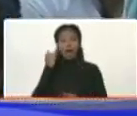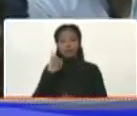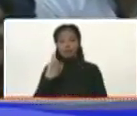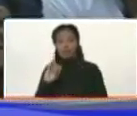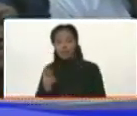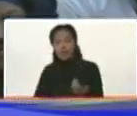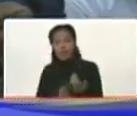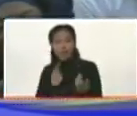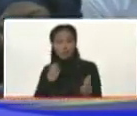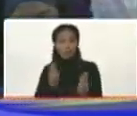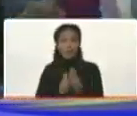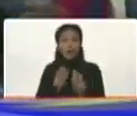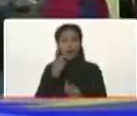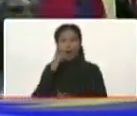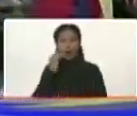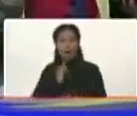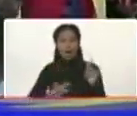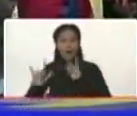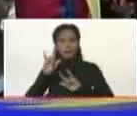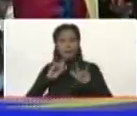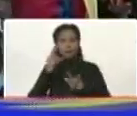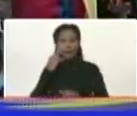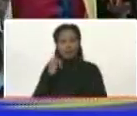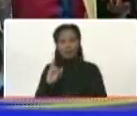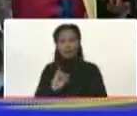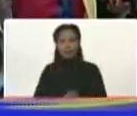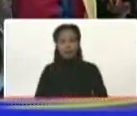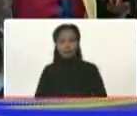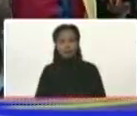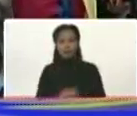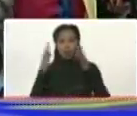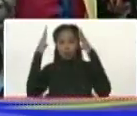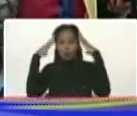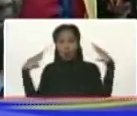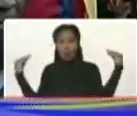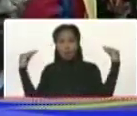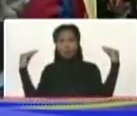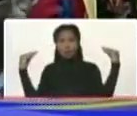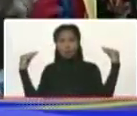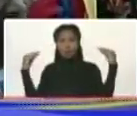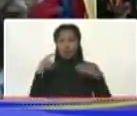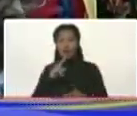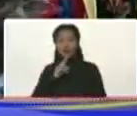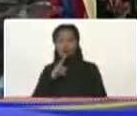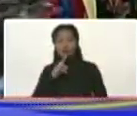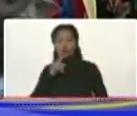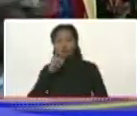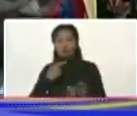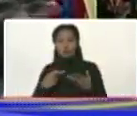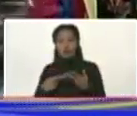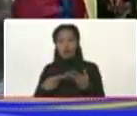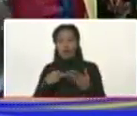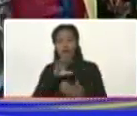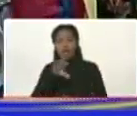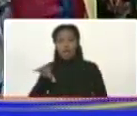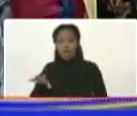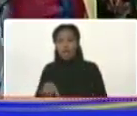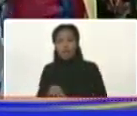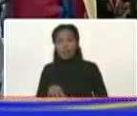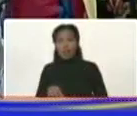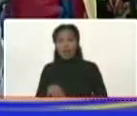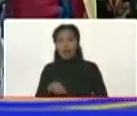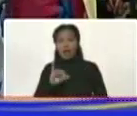hermana Haití, amada Haití, Holanda, Honduras, Islas Canarias,